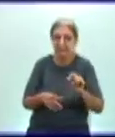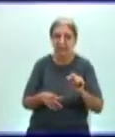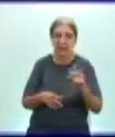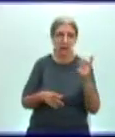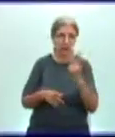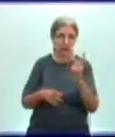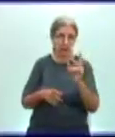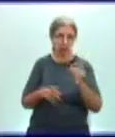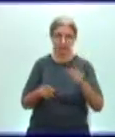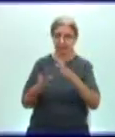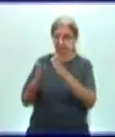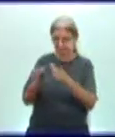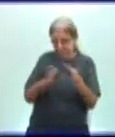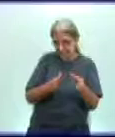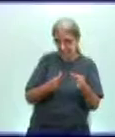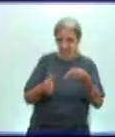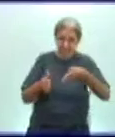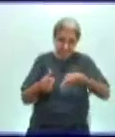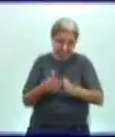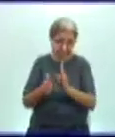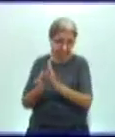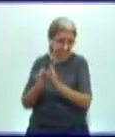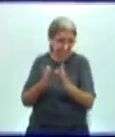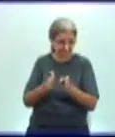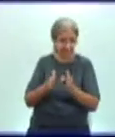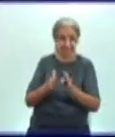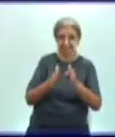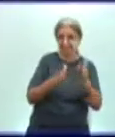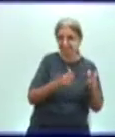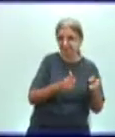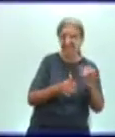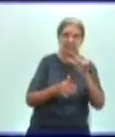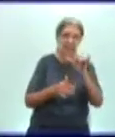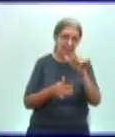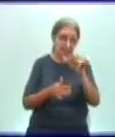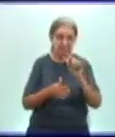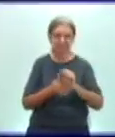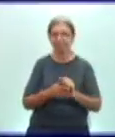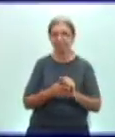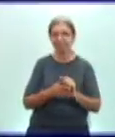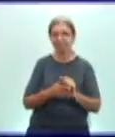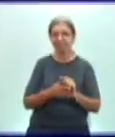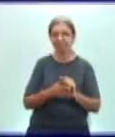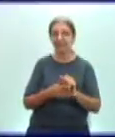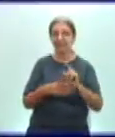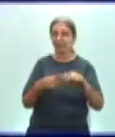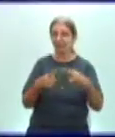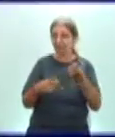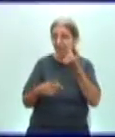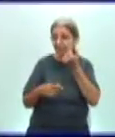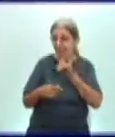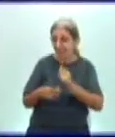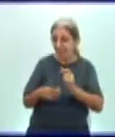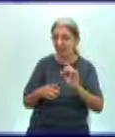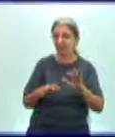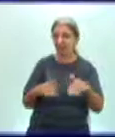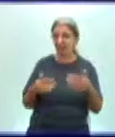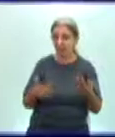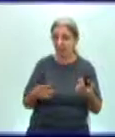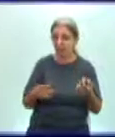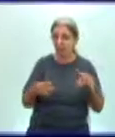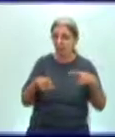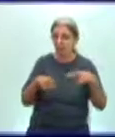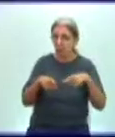una serie, pues están unidos por la conjunción copulativa y. Y además está acompañado por